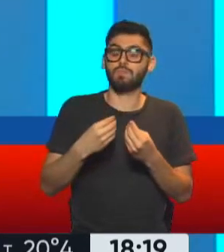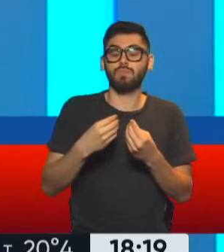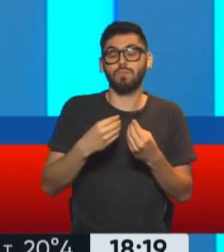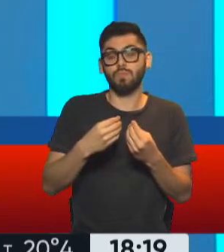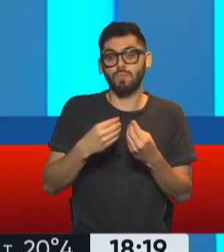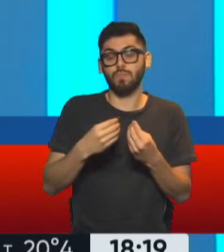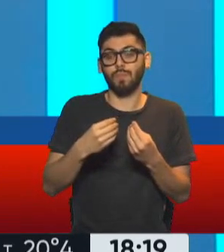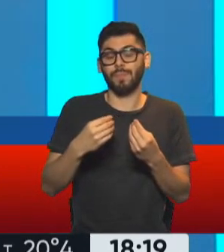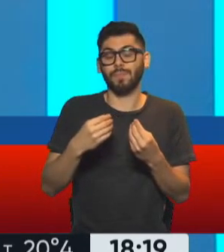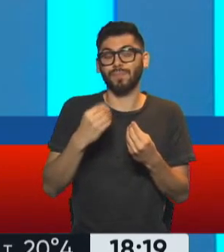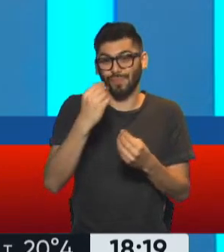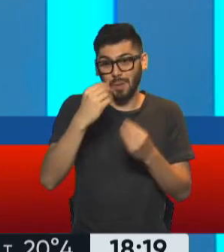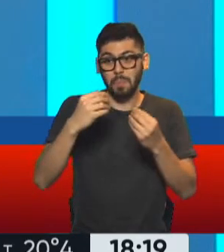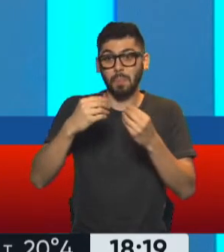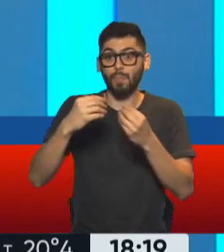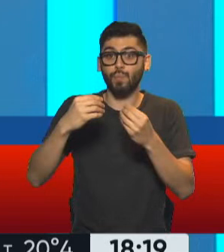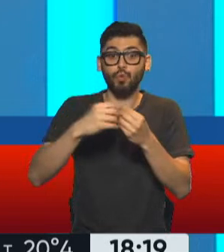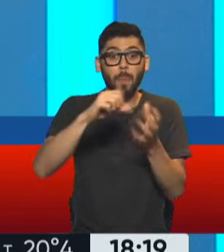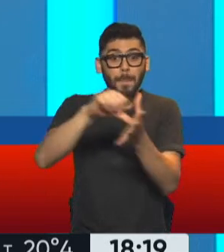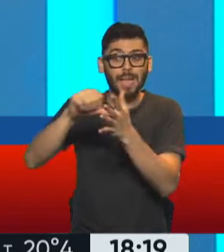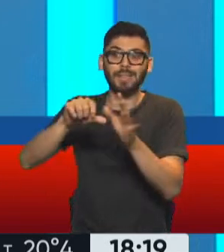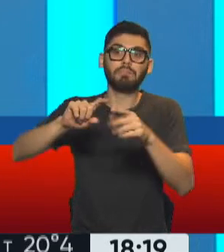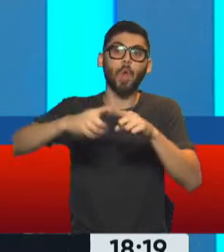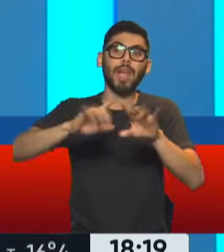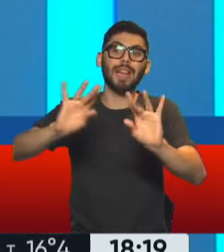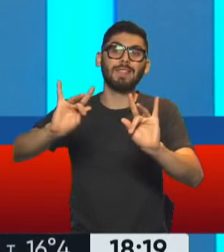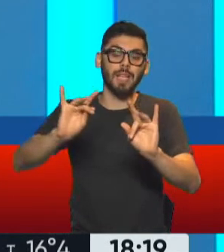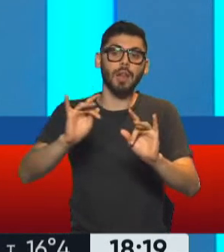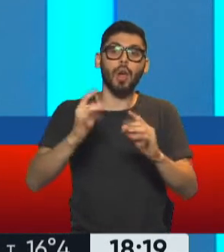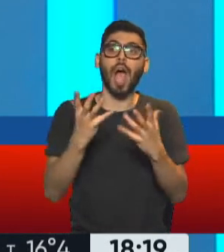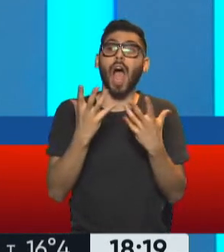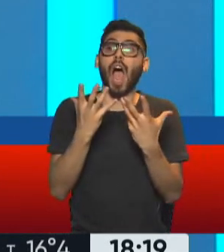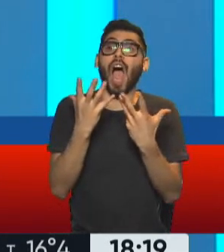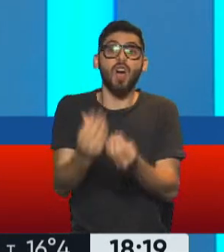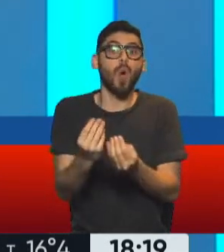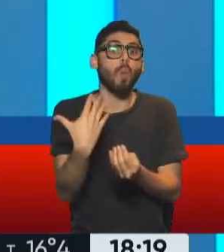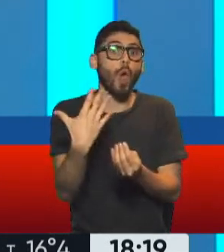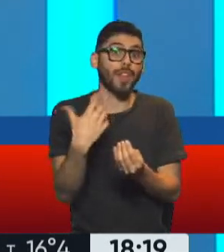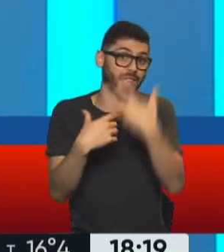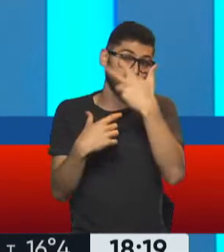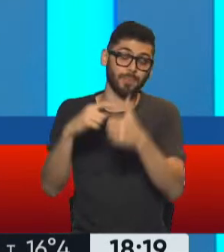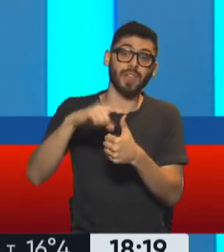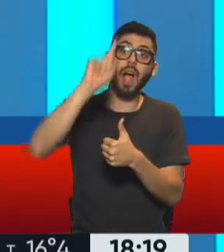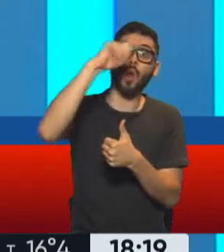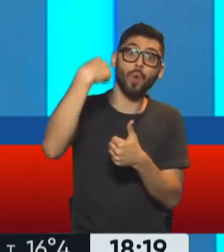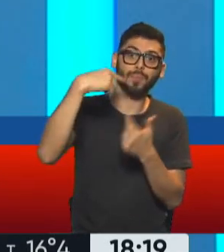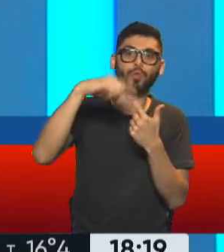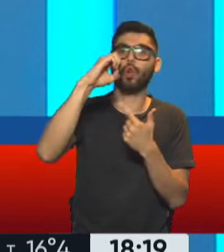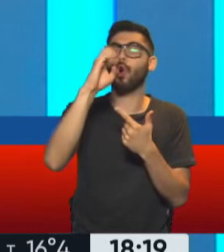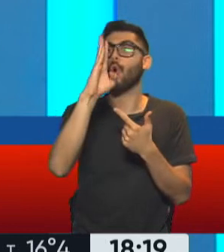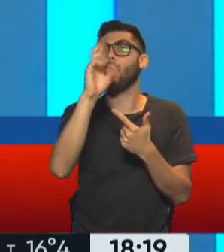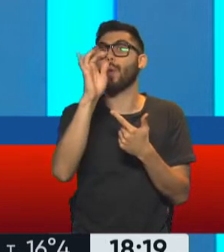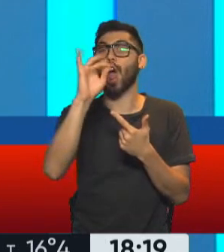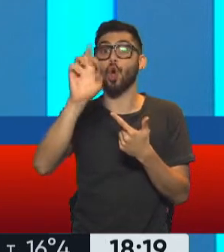este una situación política muy delicada alberto fernández hablamos de andrés manuel lópez obrador en